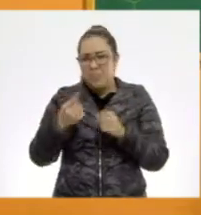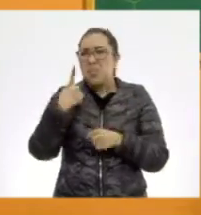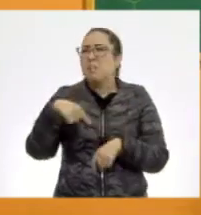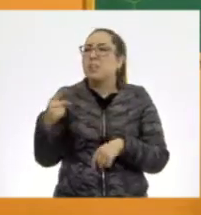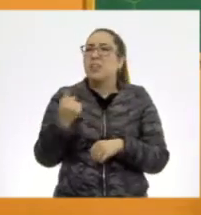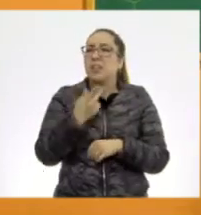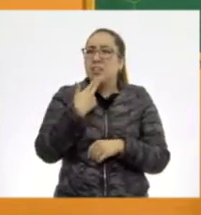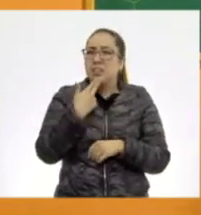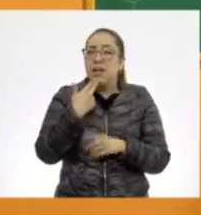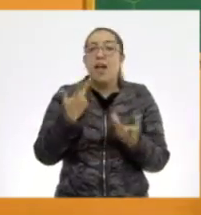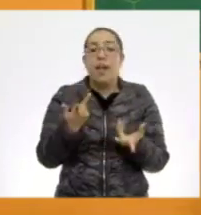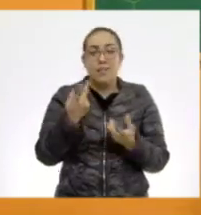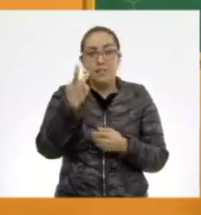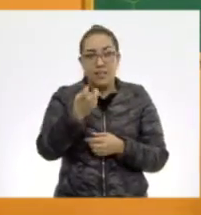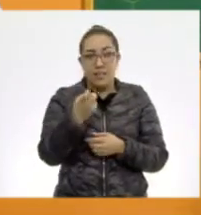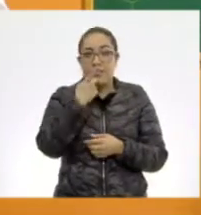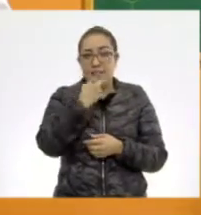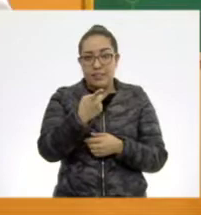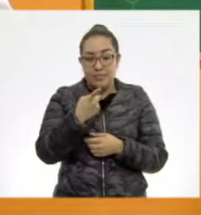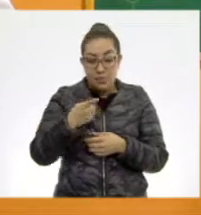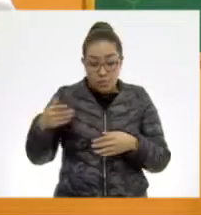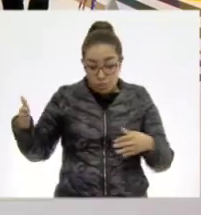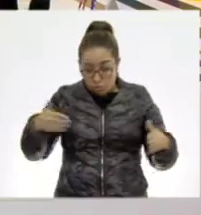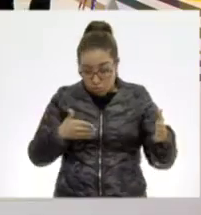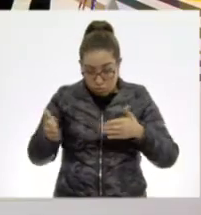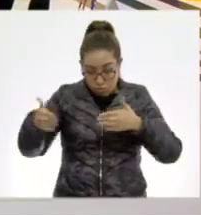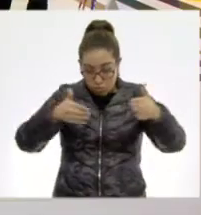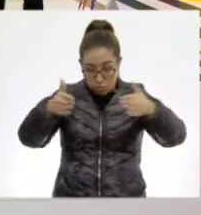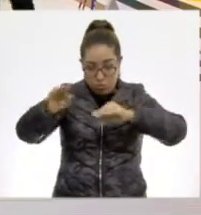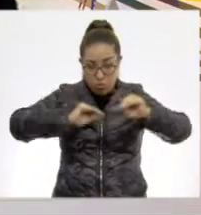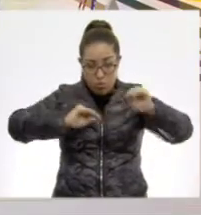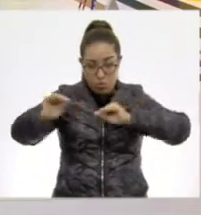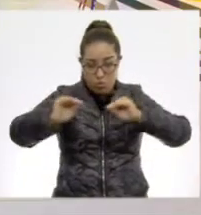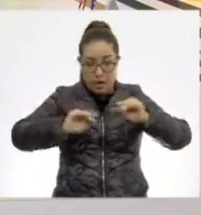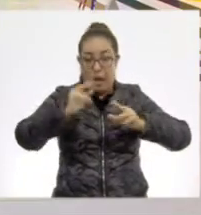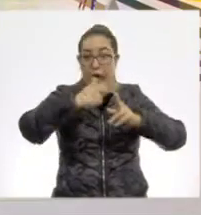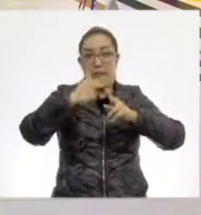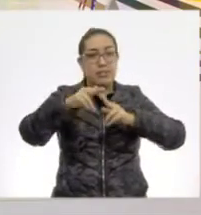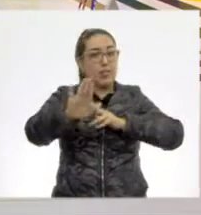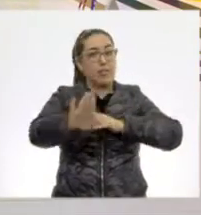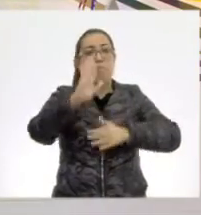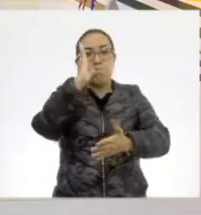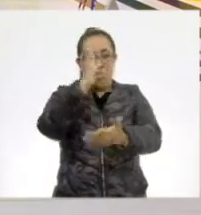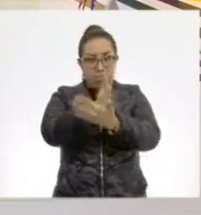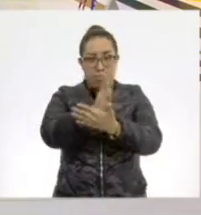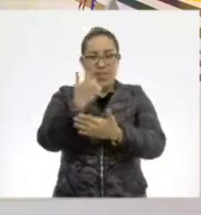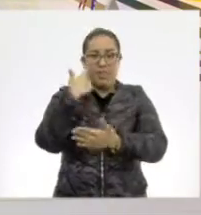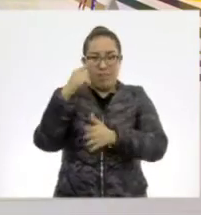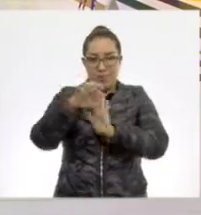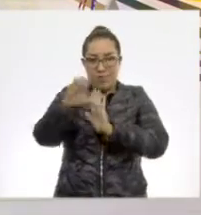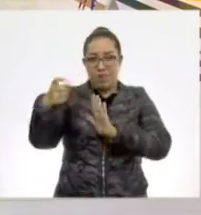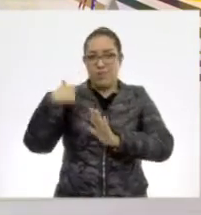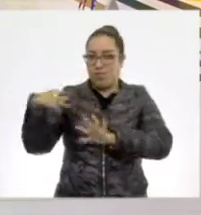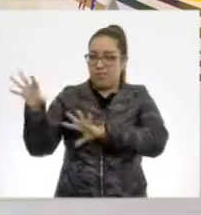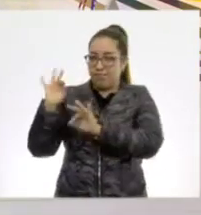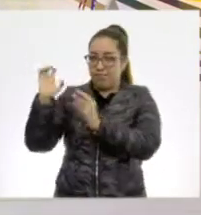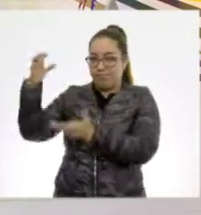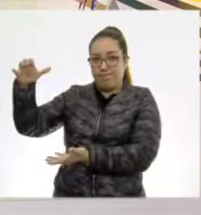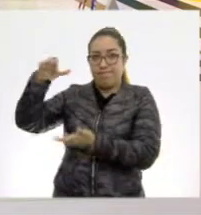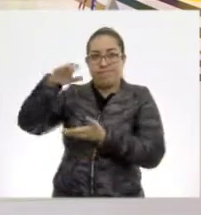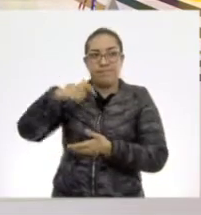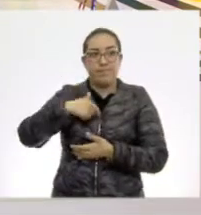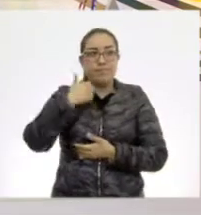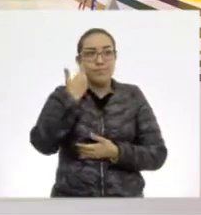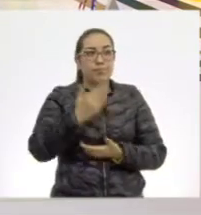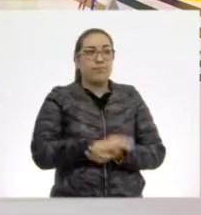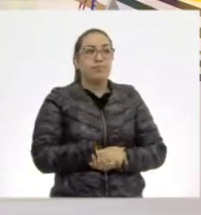Para precisamente decir, hasta ahí llegaste. Por ejemplo, yo voy a escoger esas fichas que están por acá. Se las voy a